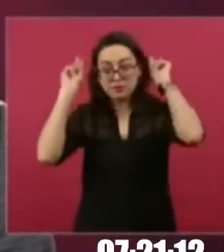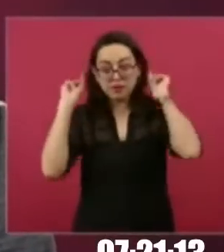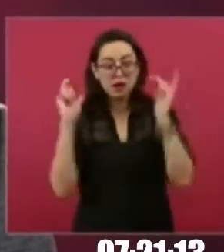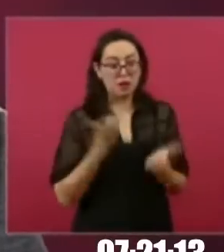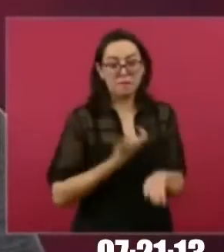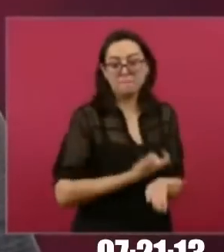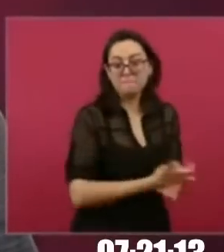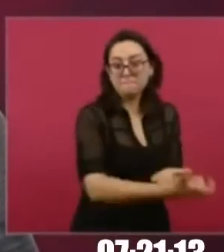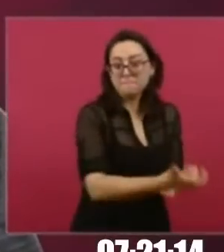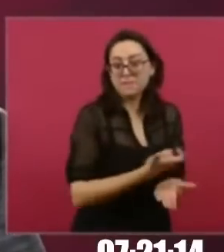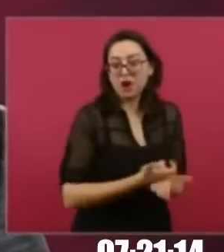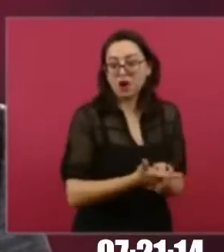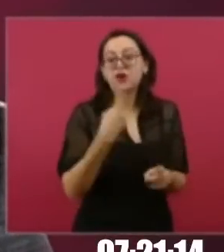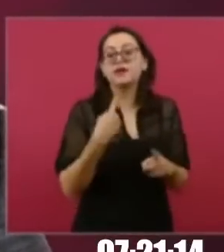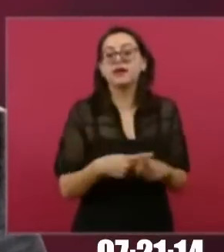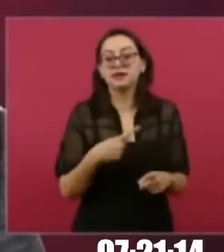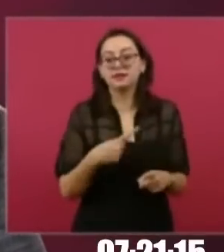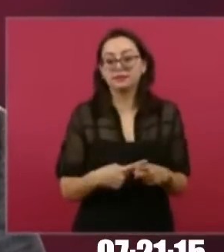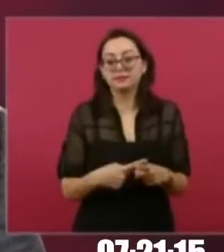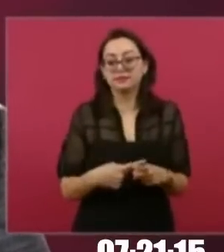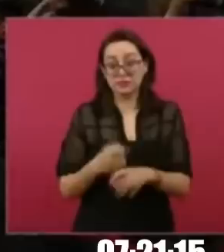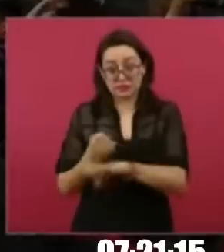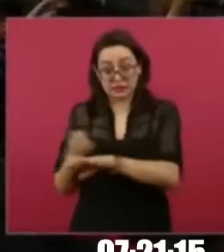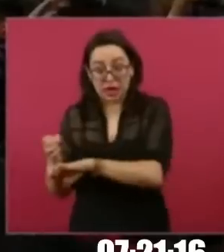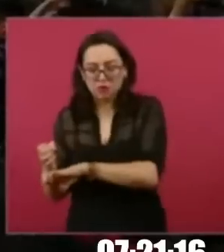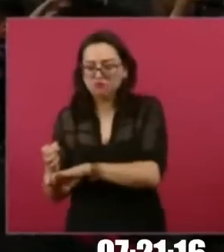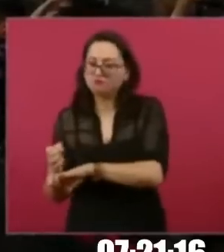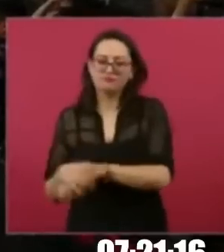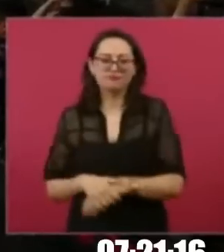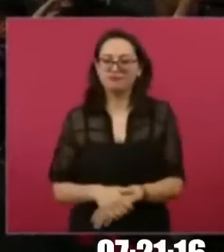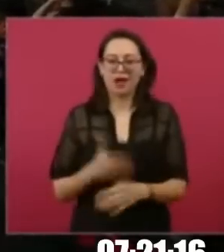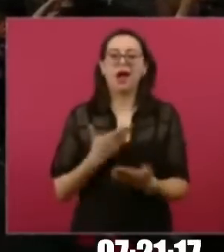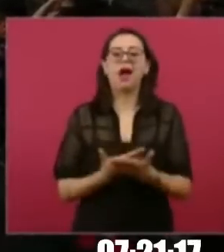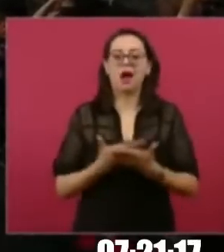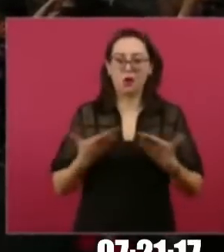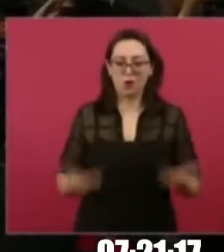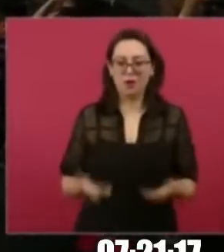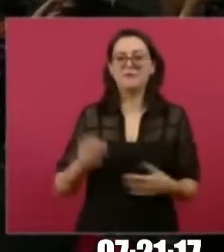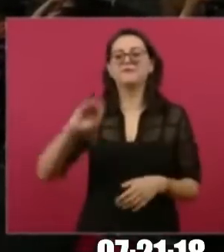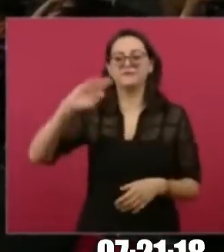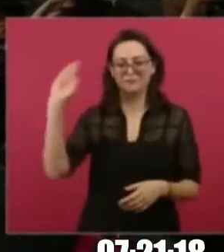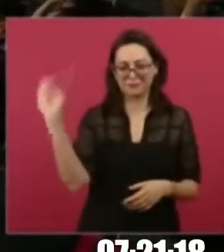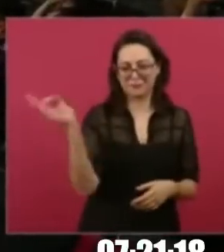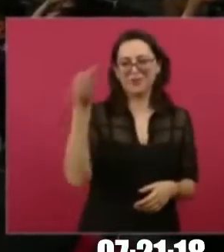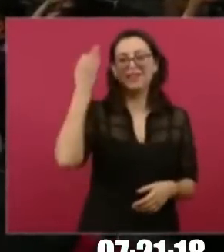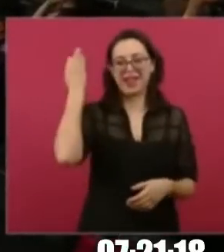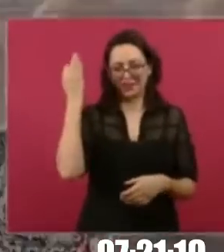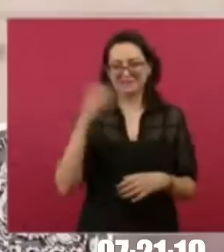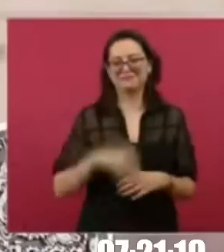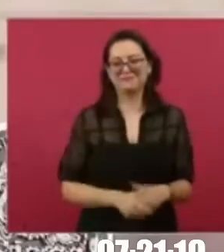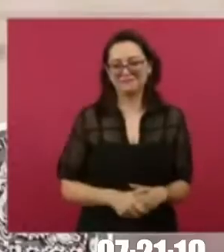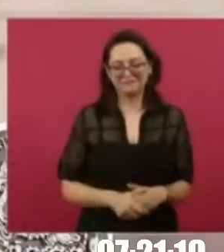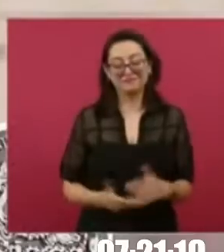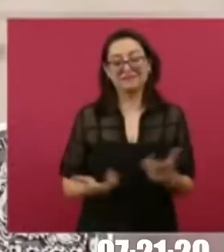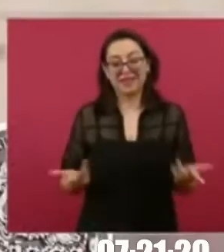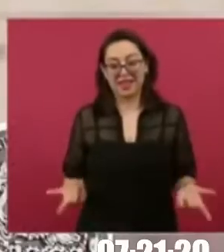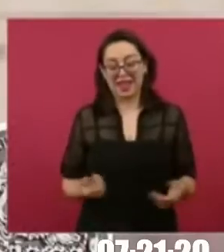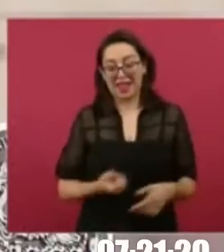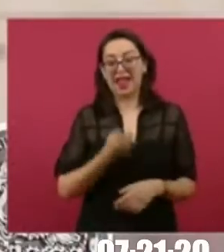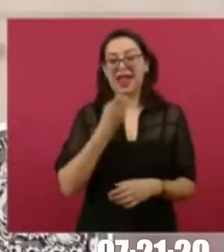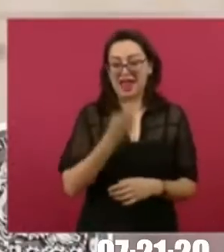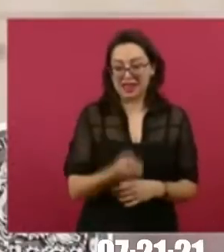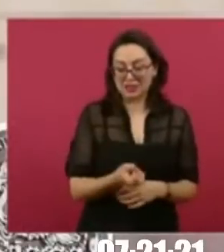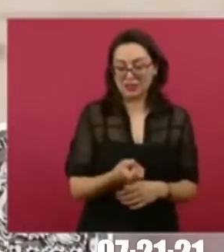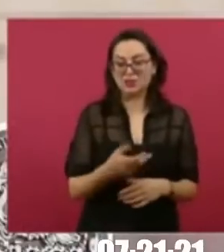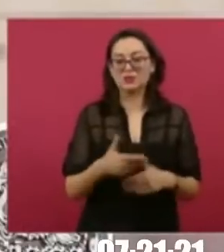desvíen el maestro Para ello el maestro Zoé Robledo tomará la palabra y al término de su presentación